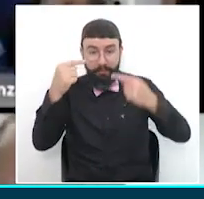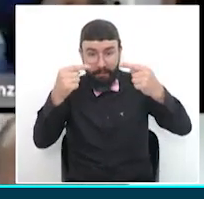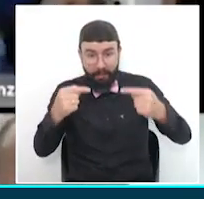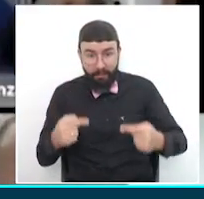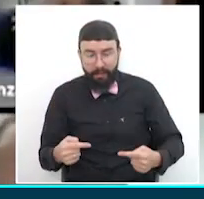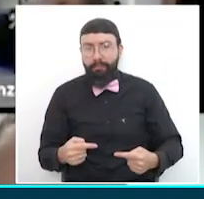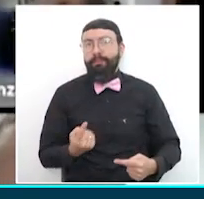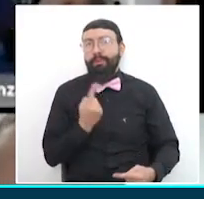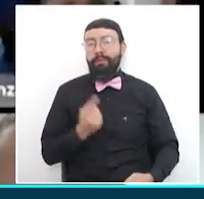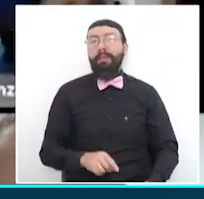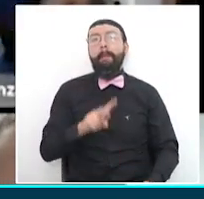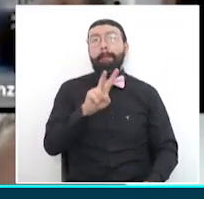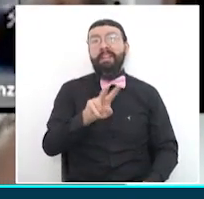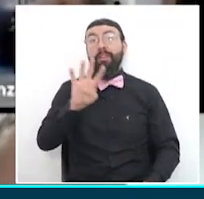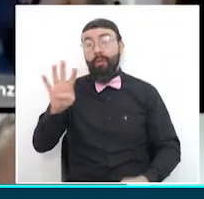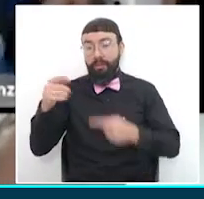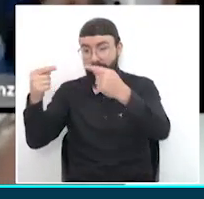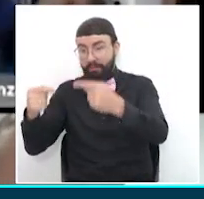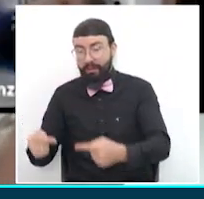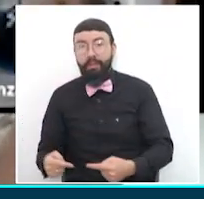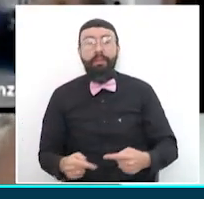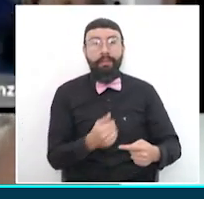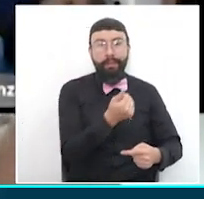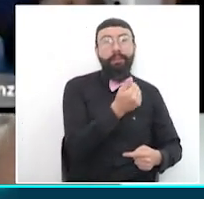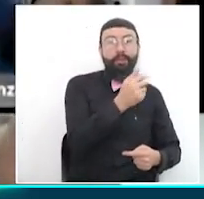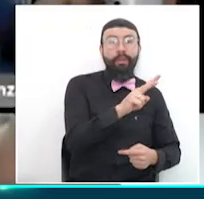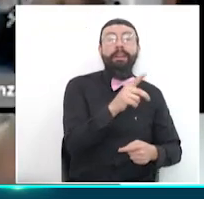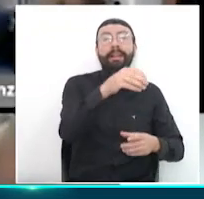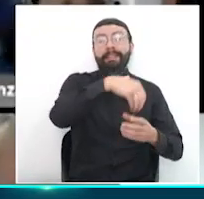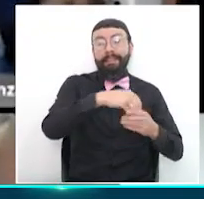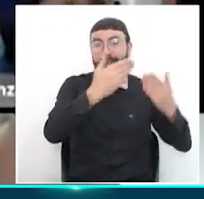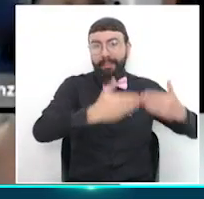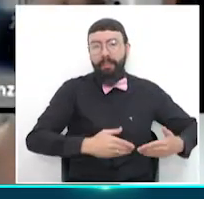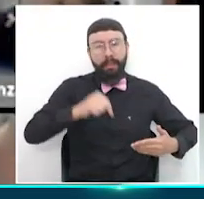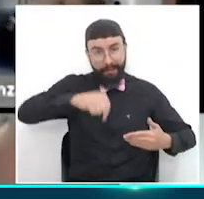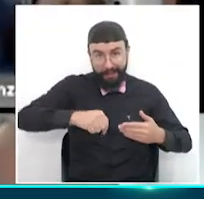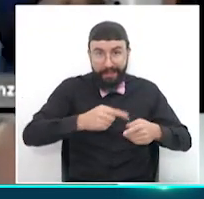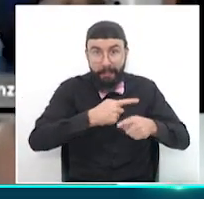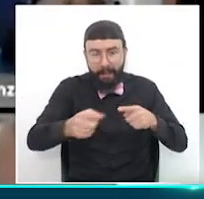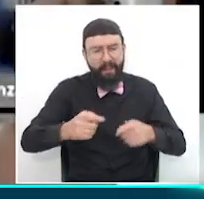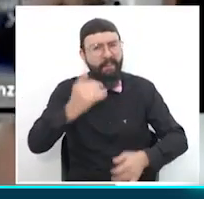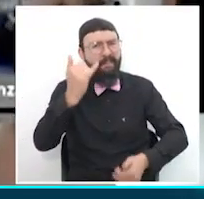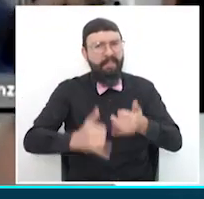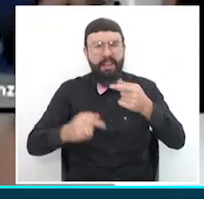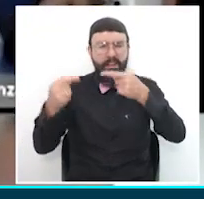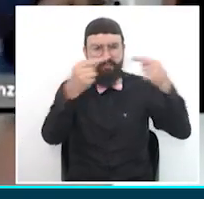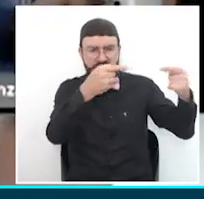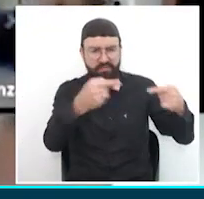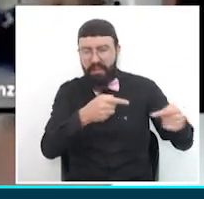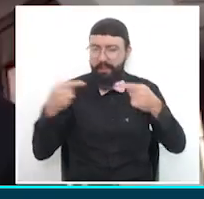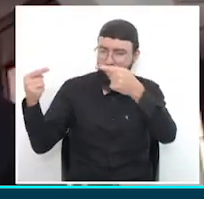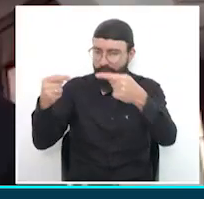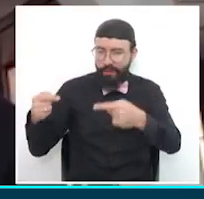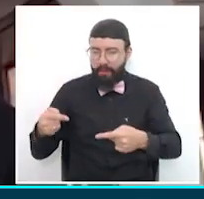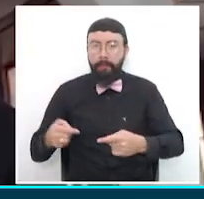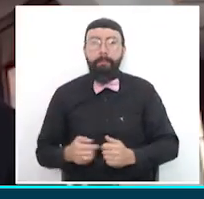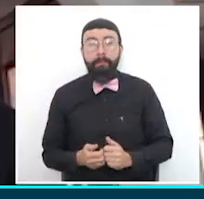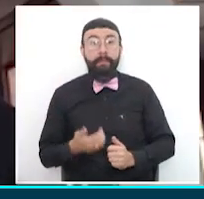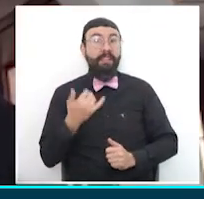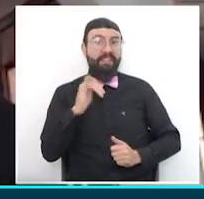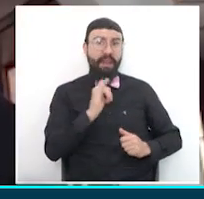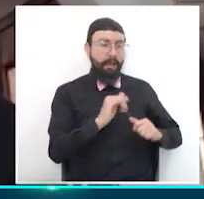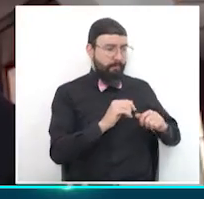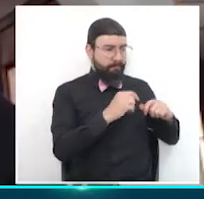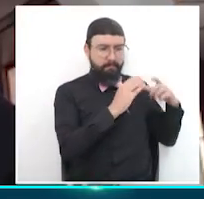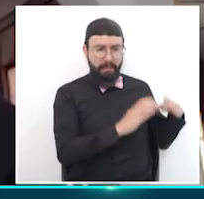rama convencional y 12 en la de discapacidad. Esta semana serán las finales de estas competencias. Ya surtimos la fase